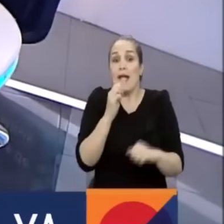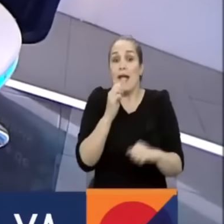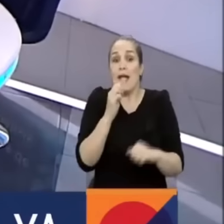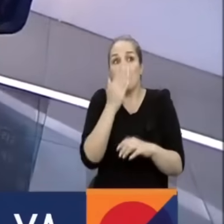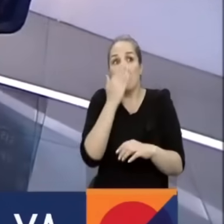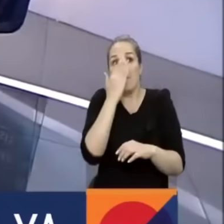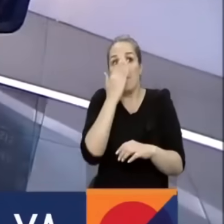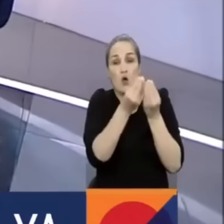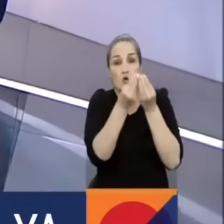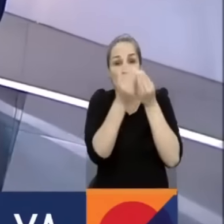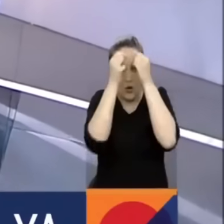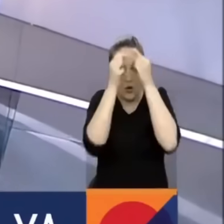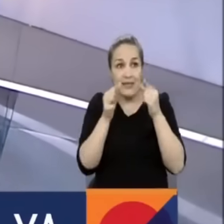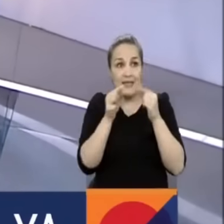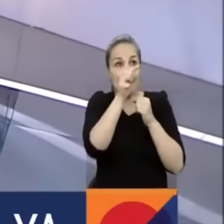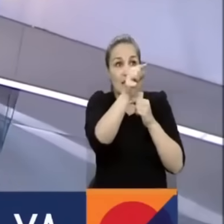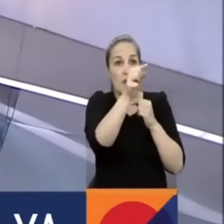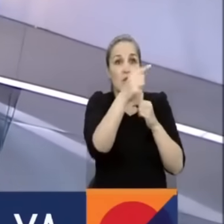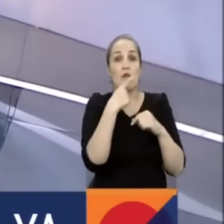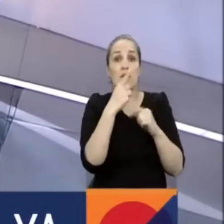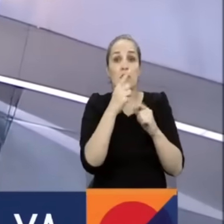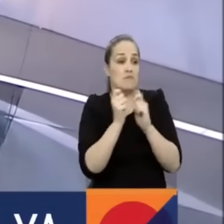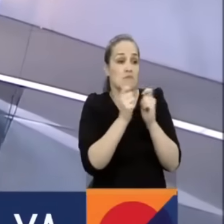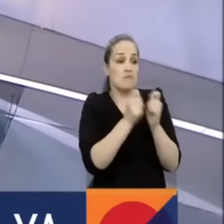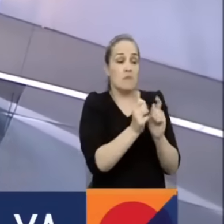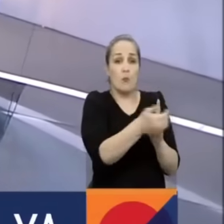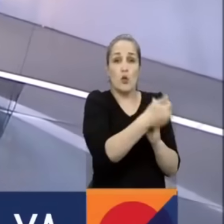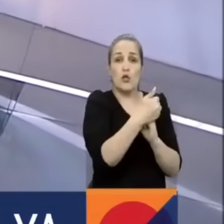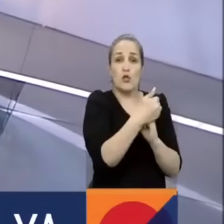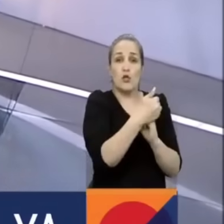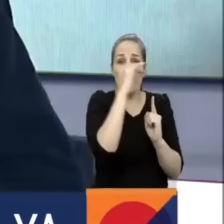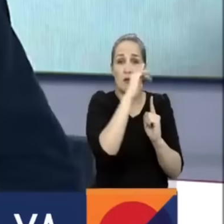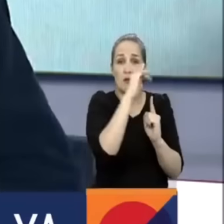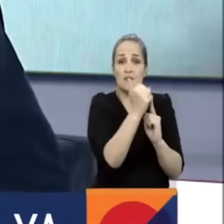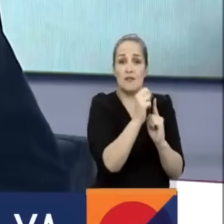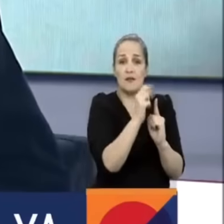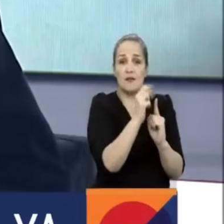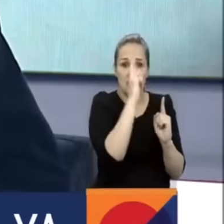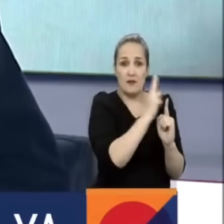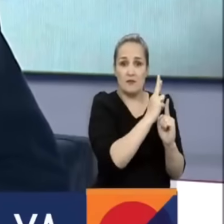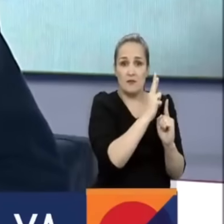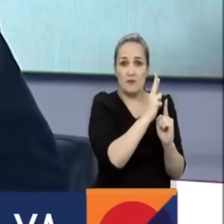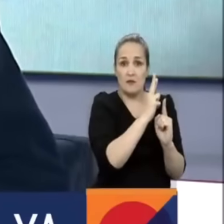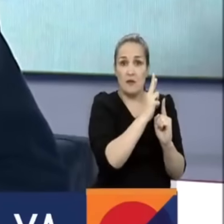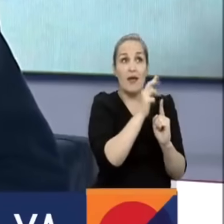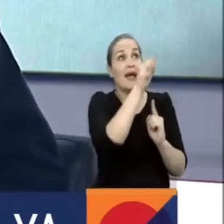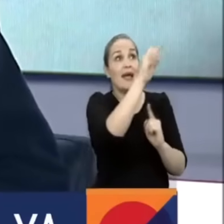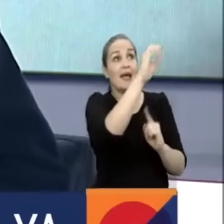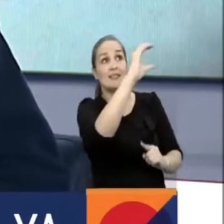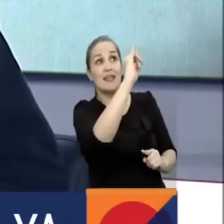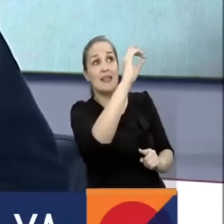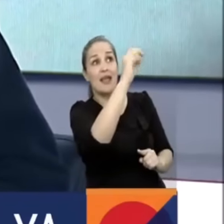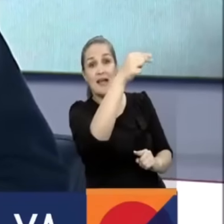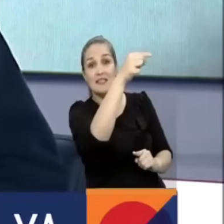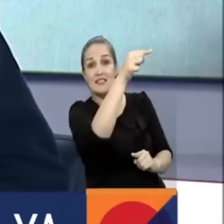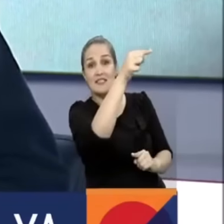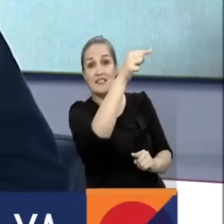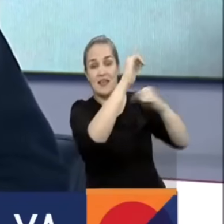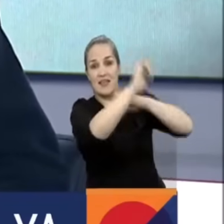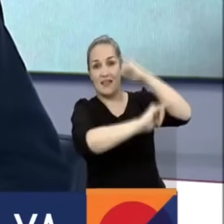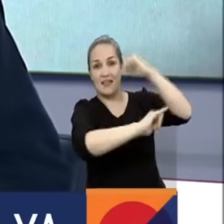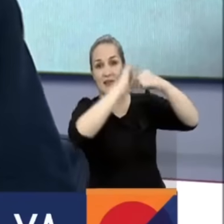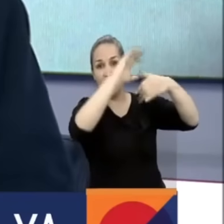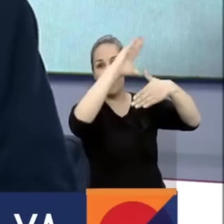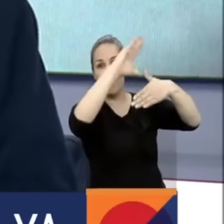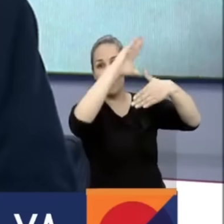Consejo de Estado, terminó otorgándole las medidas cautelares que, entre otras cosas, se las había otorgado el CIDH o la CIDH, también es importante